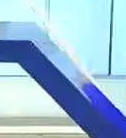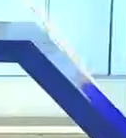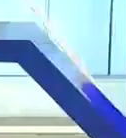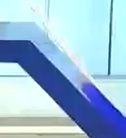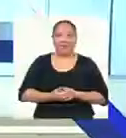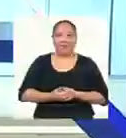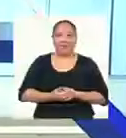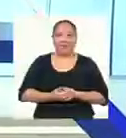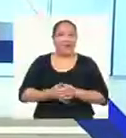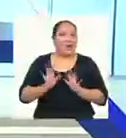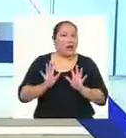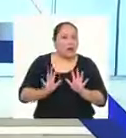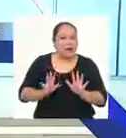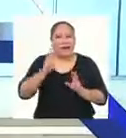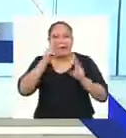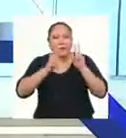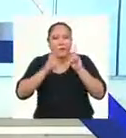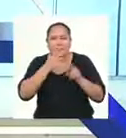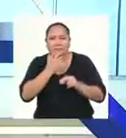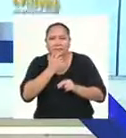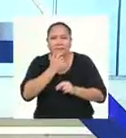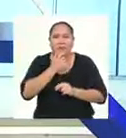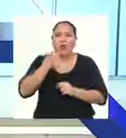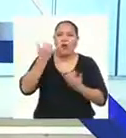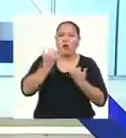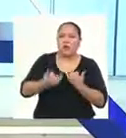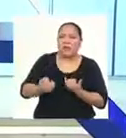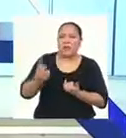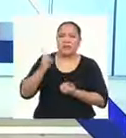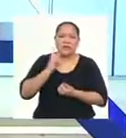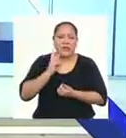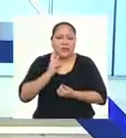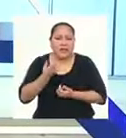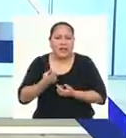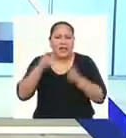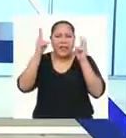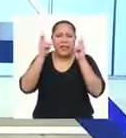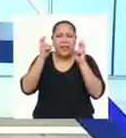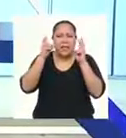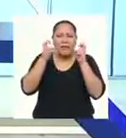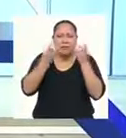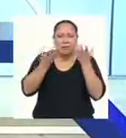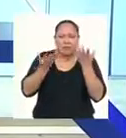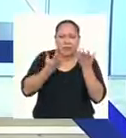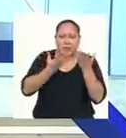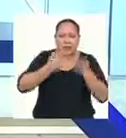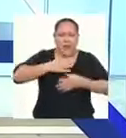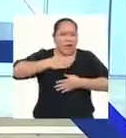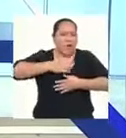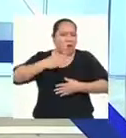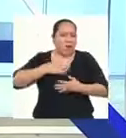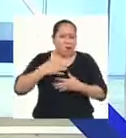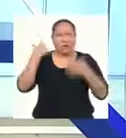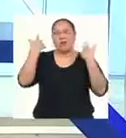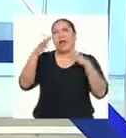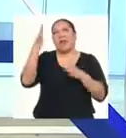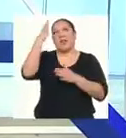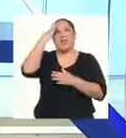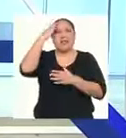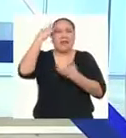A ver, ver, a ver, es viernes y nuestro peruanísimo cuerpo lo sabe.